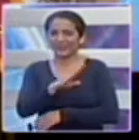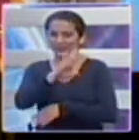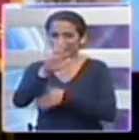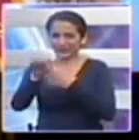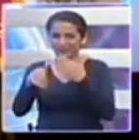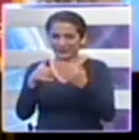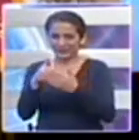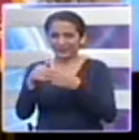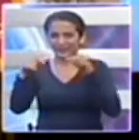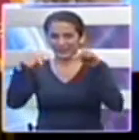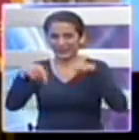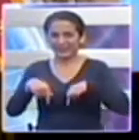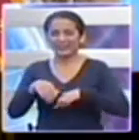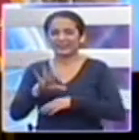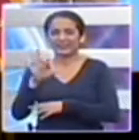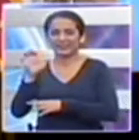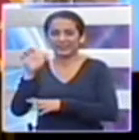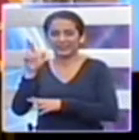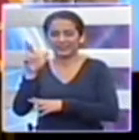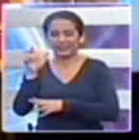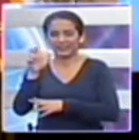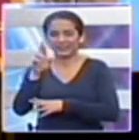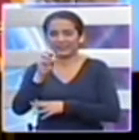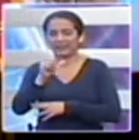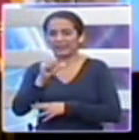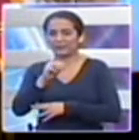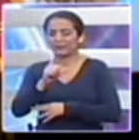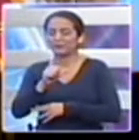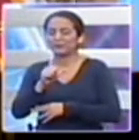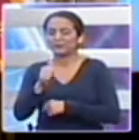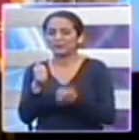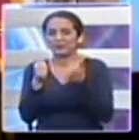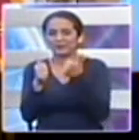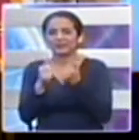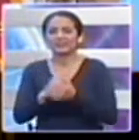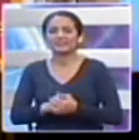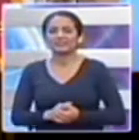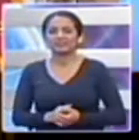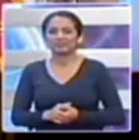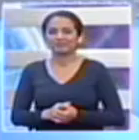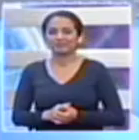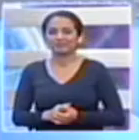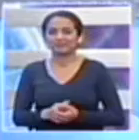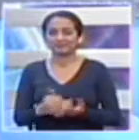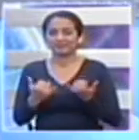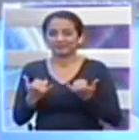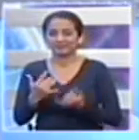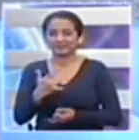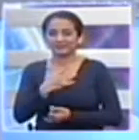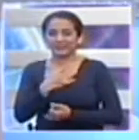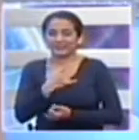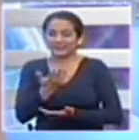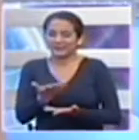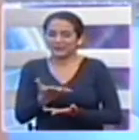por Telerama Noticias. Bueno, básicamente yo creo que lo mismo que me motivó a estudiar mi carrera,